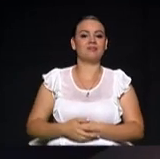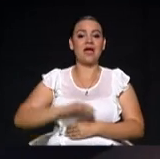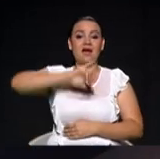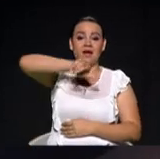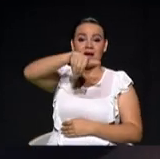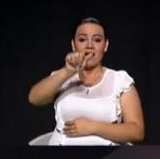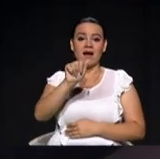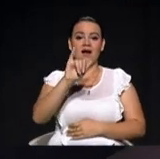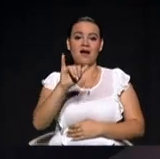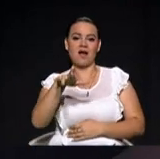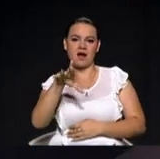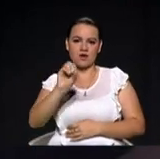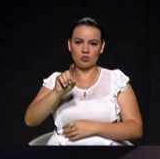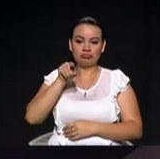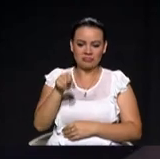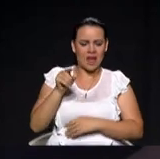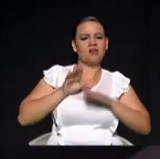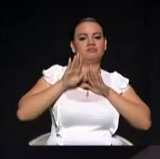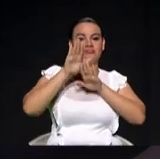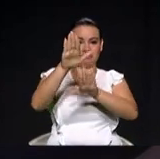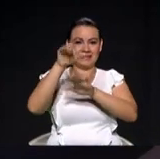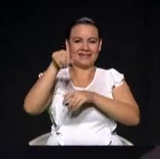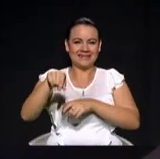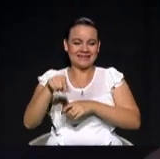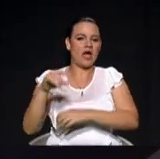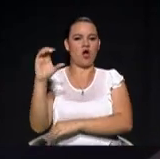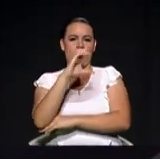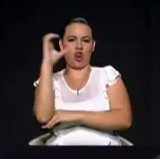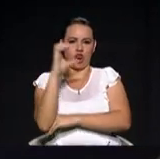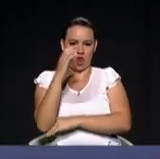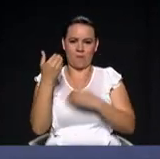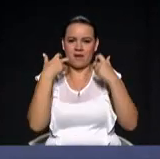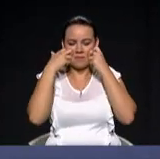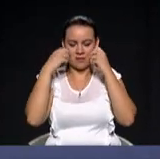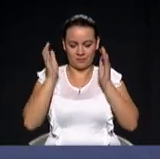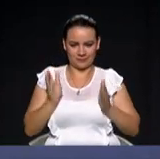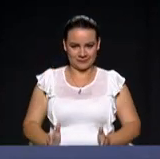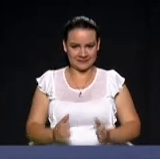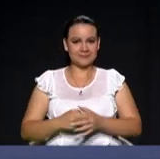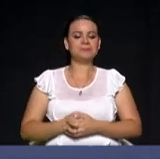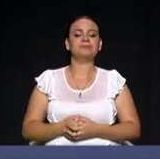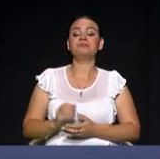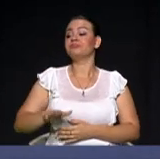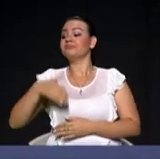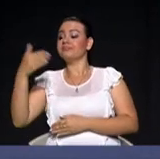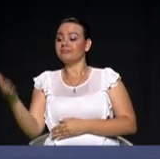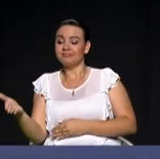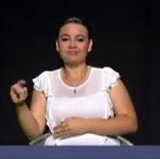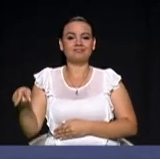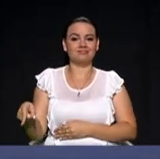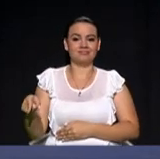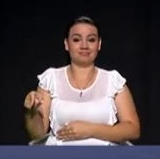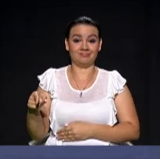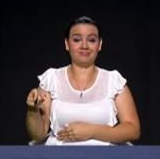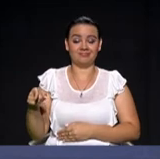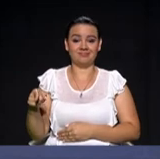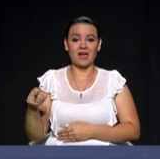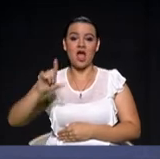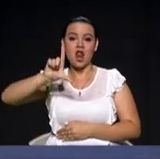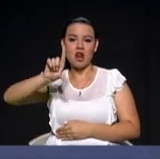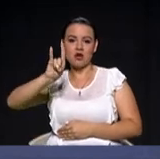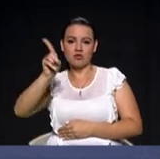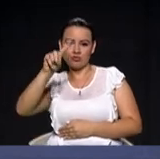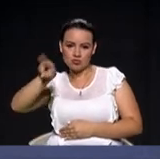él es el candidato de la colombia humana y posteriormente nos acompaña el candidato luis